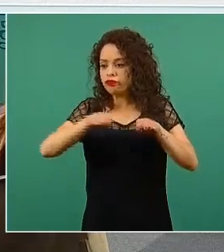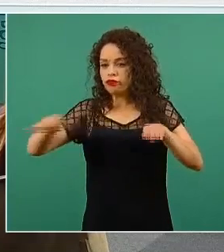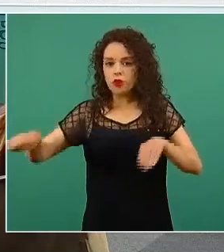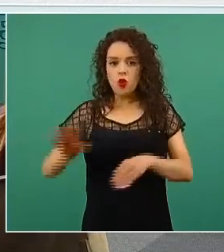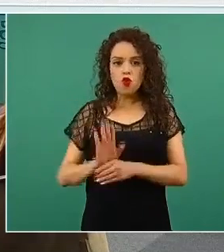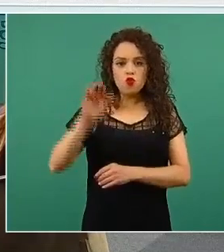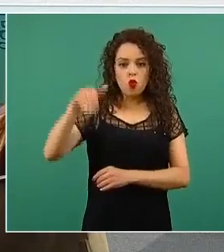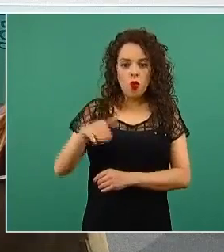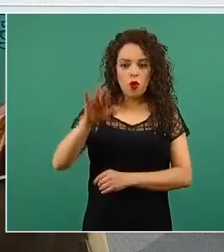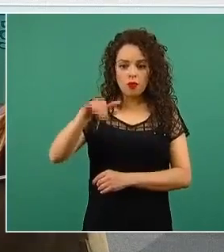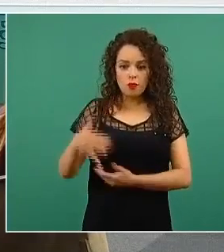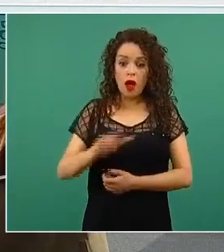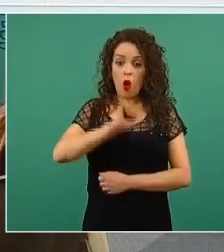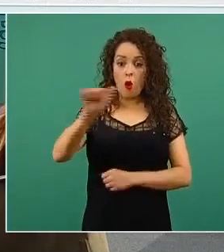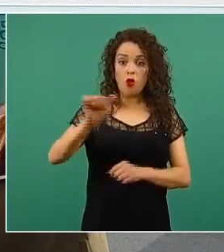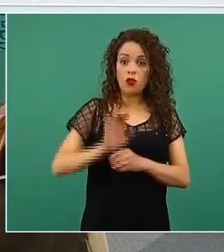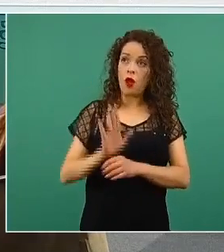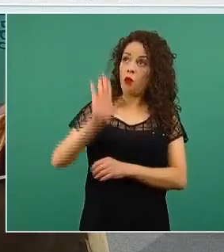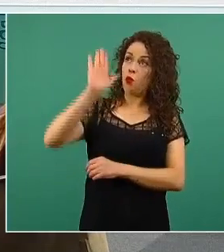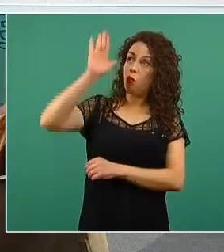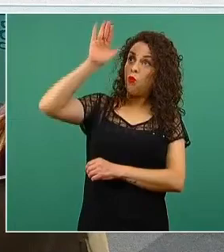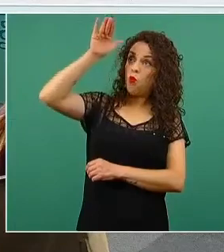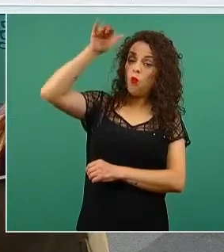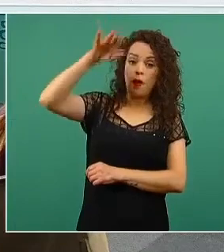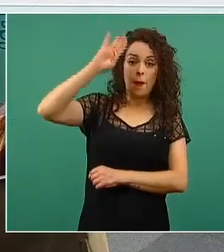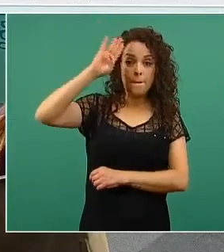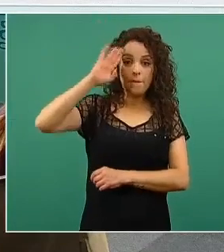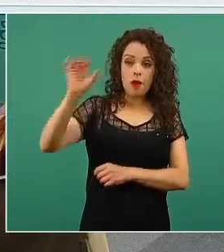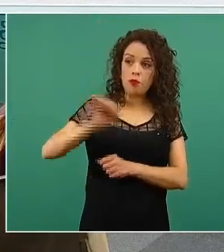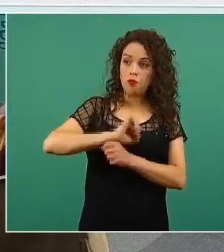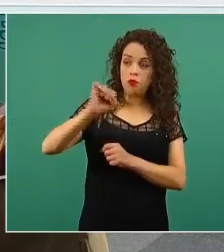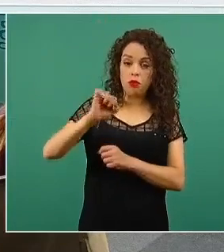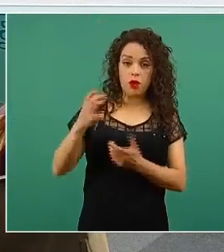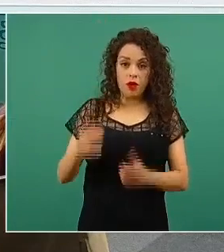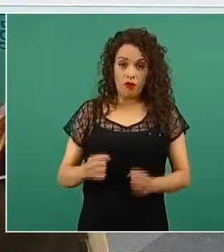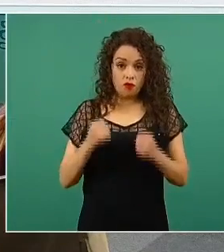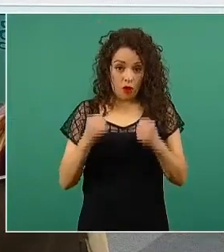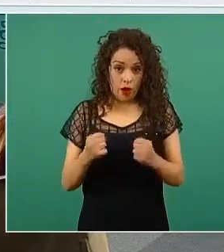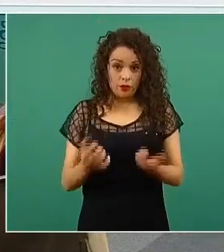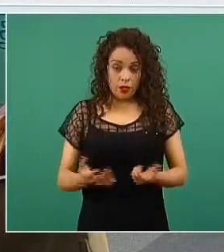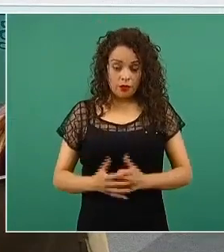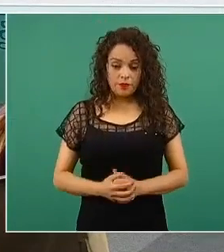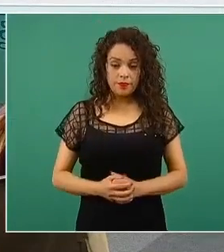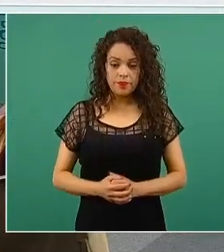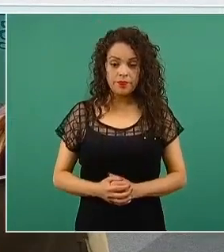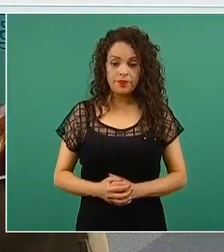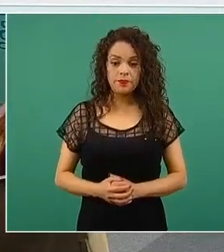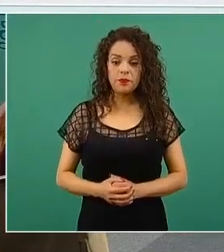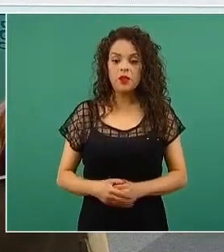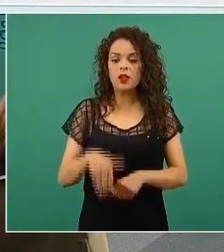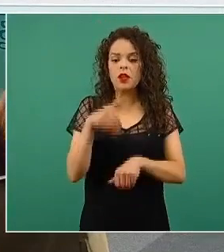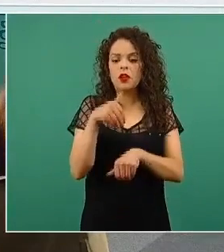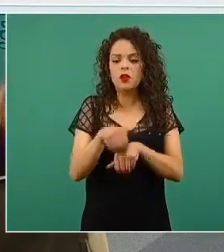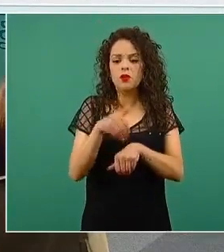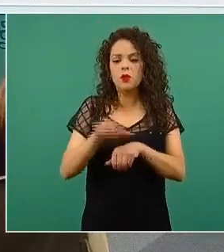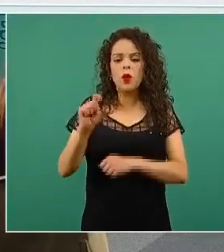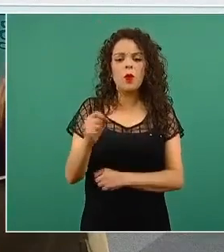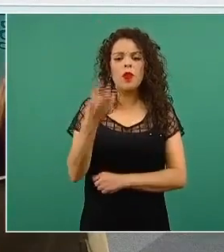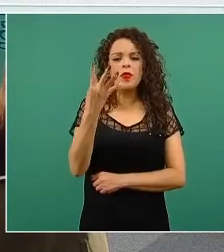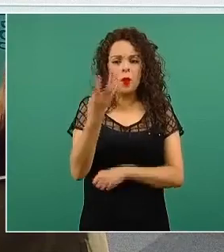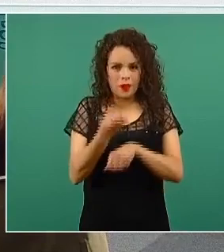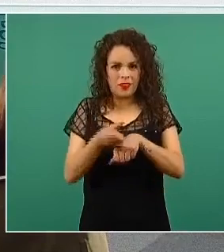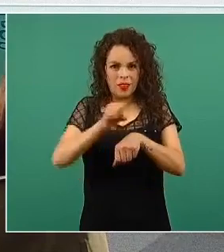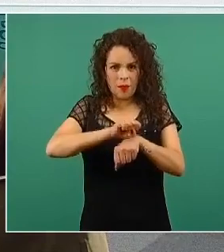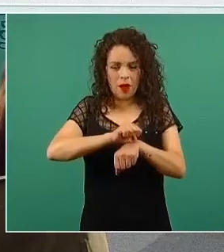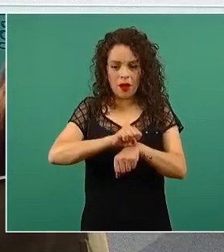curva que no es plana, que crece de forma muy importante. En la semana 24, alrededor de la semana 24,